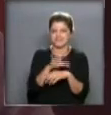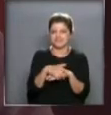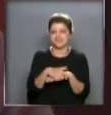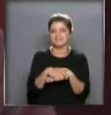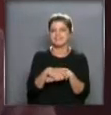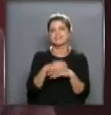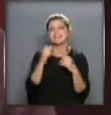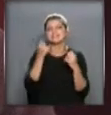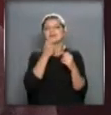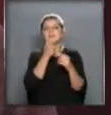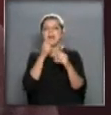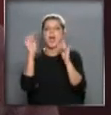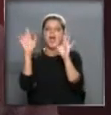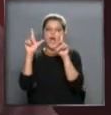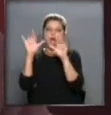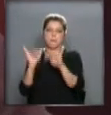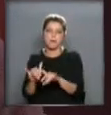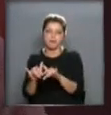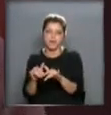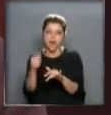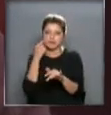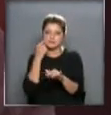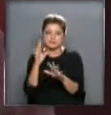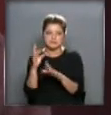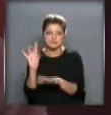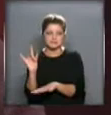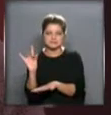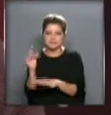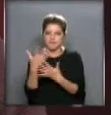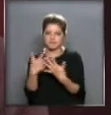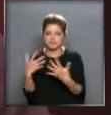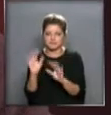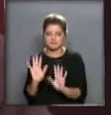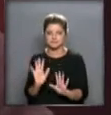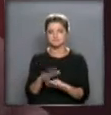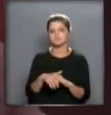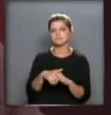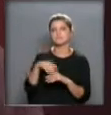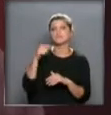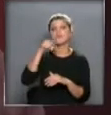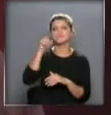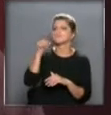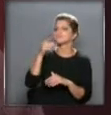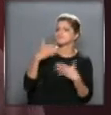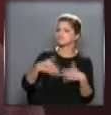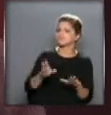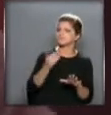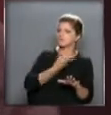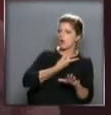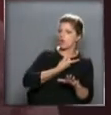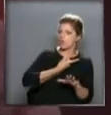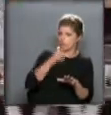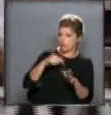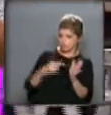reprimir sin computadoras para mí en mi opinión para vos de dónde somos de avellaneda pero no existe buena